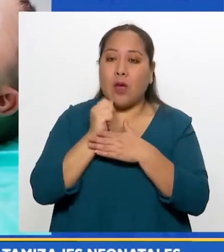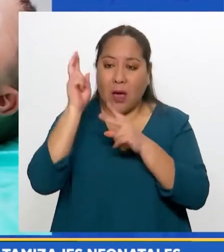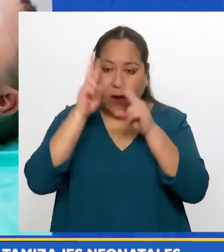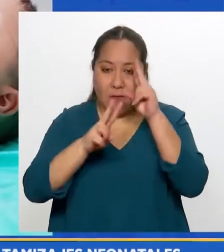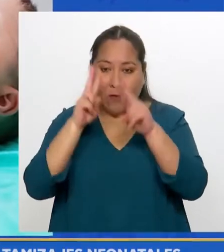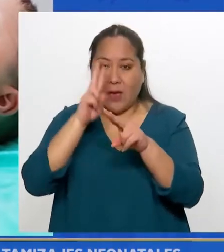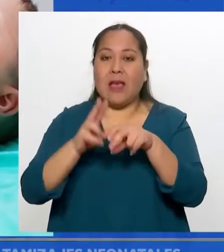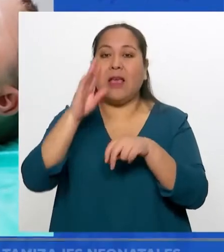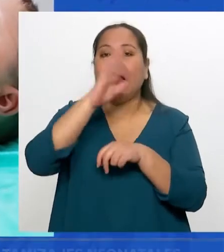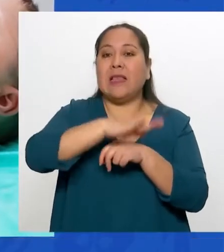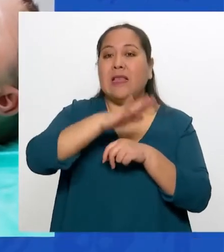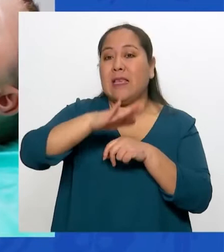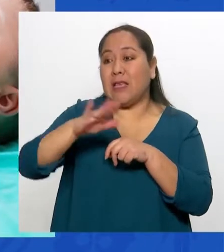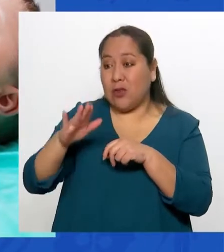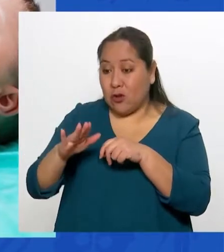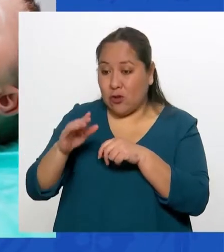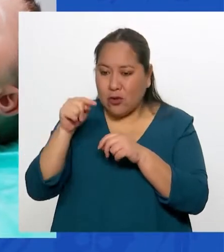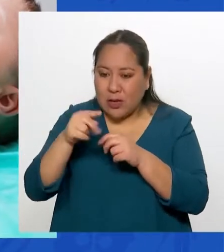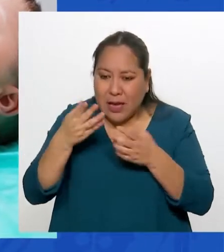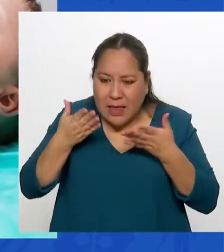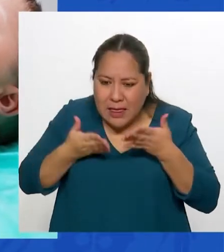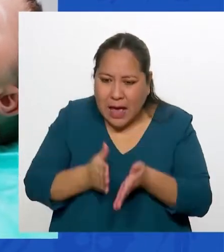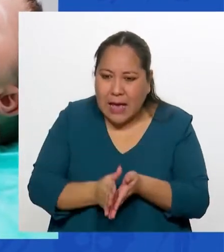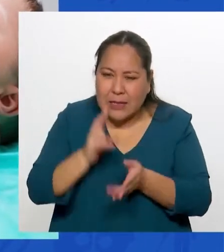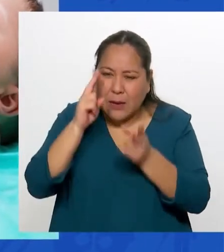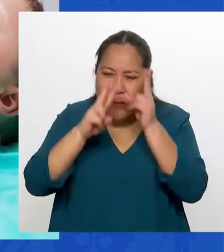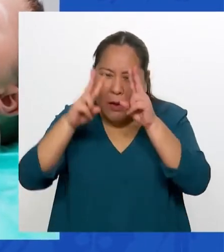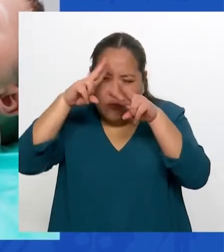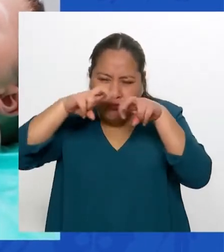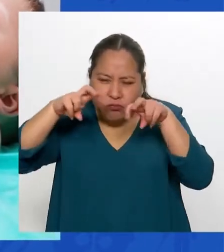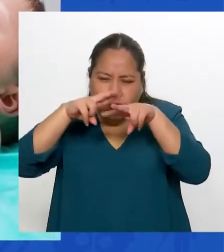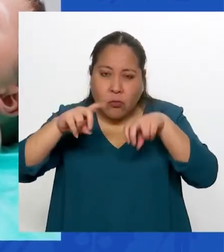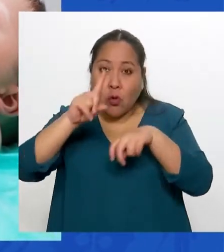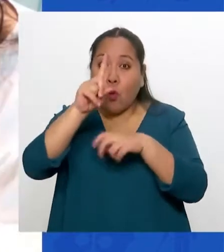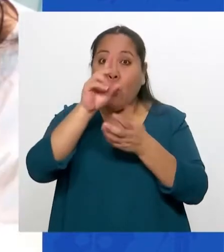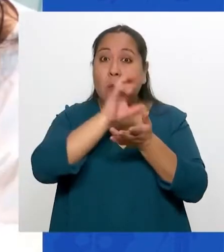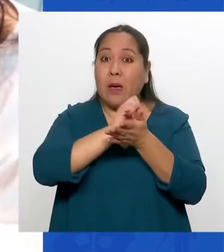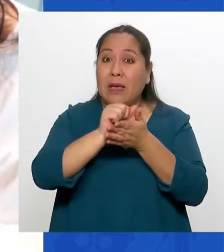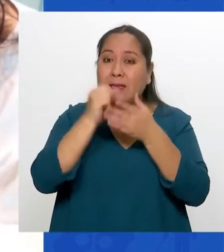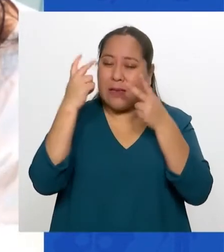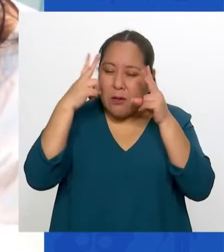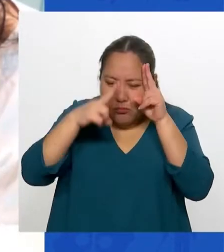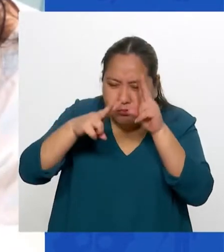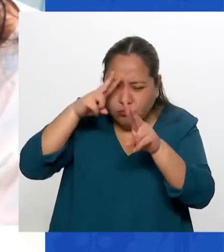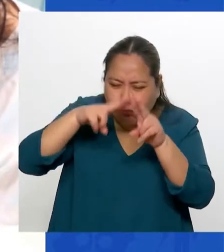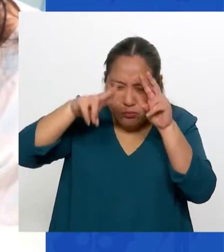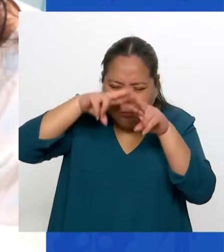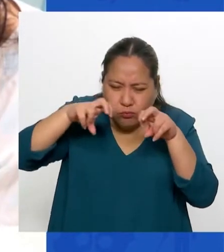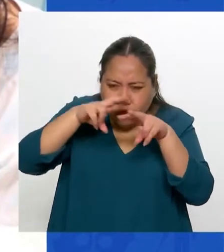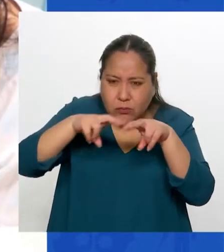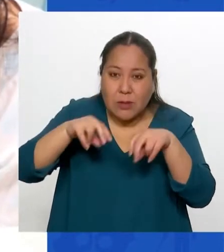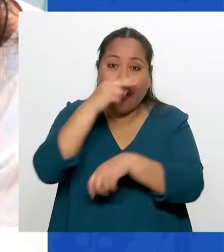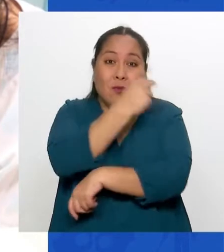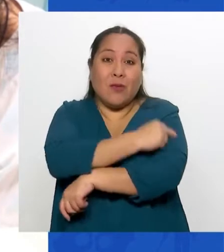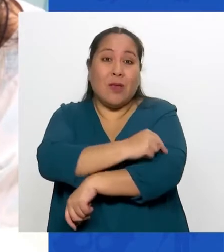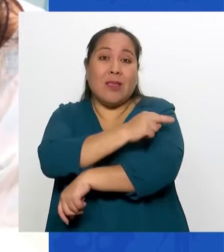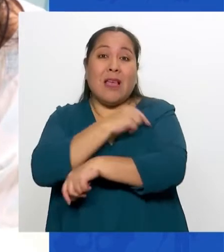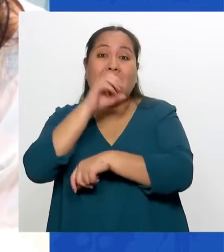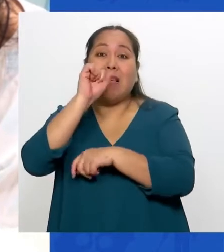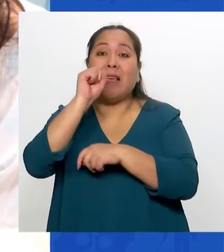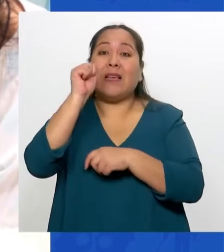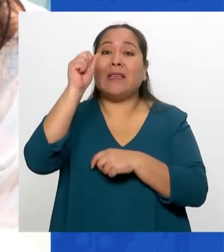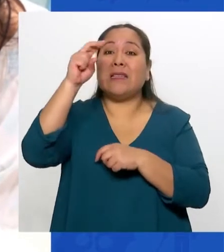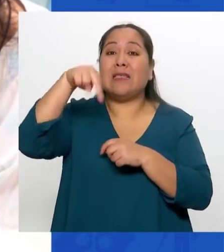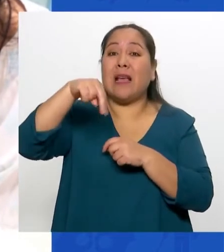ayudando a diagnosticar los niños precozmente desde el que nacen. O sea, a partir del primer mes ya podemos diagnosticarlos con este estudio. Entonces, el Hospital San